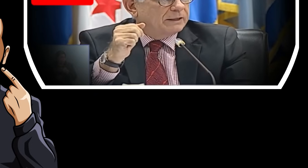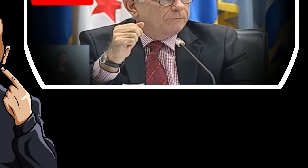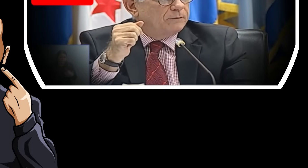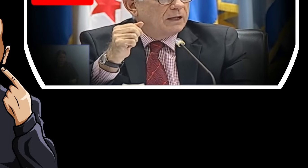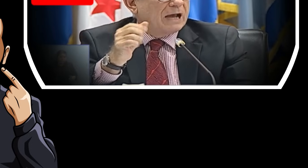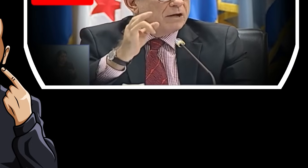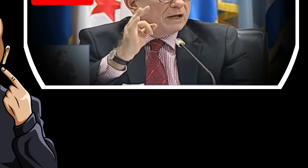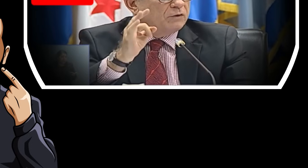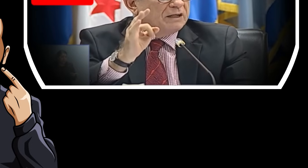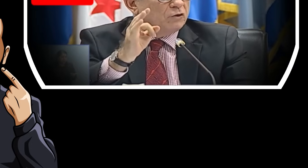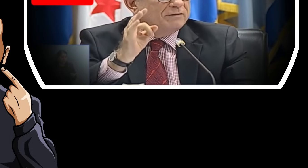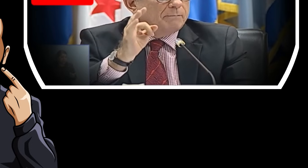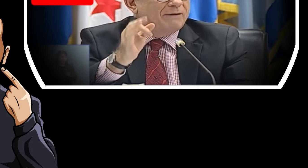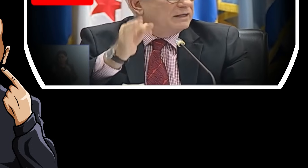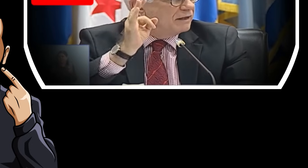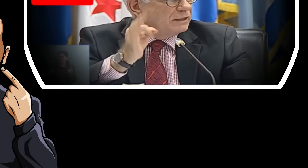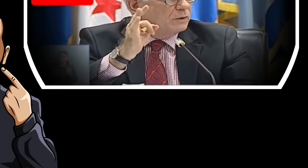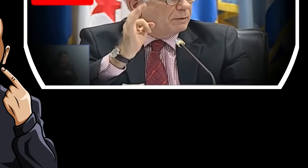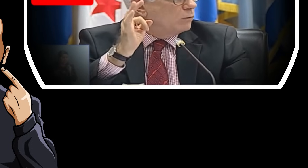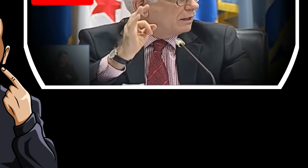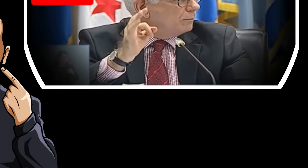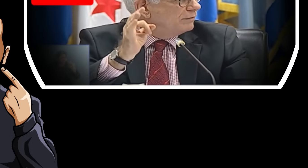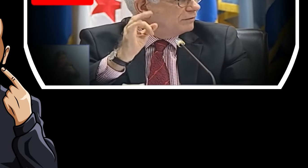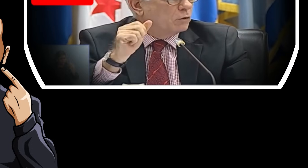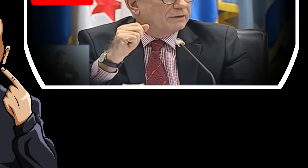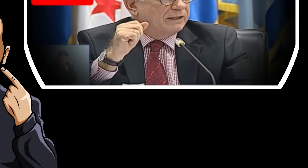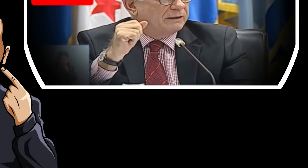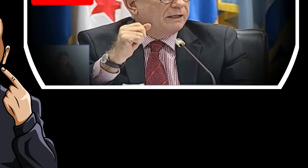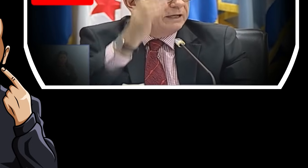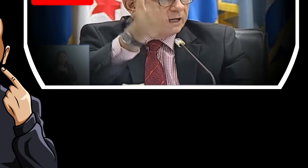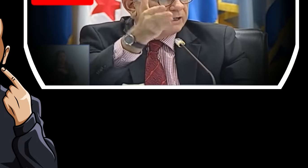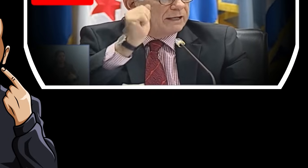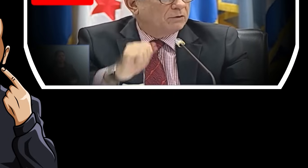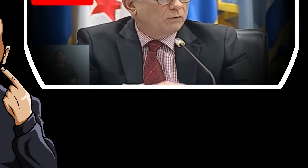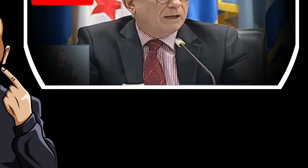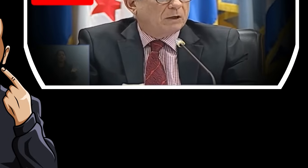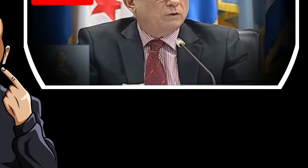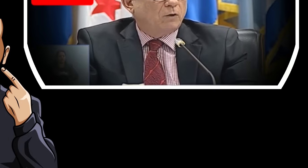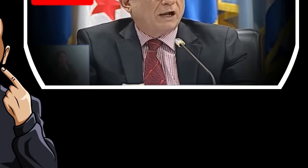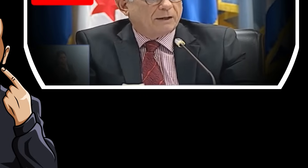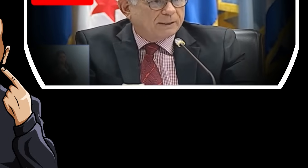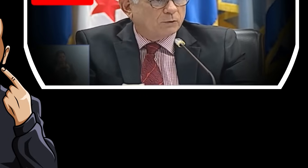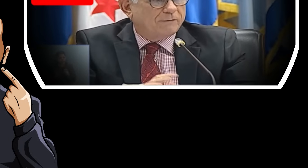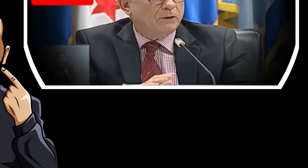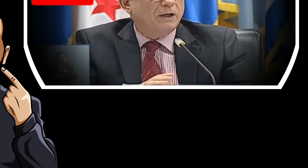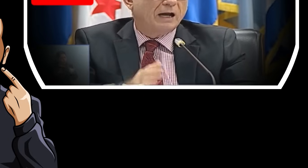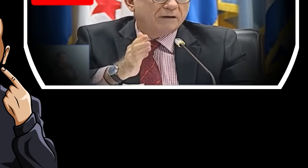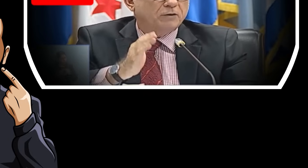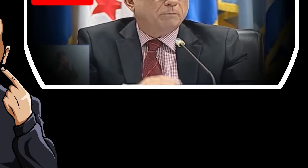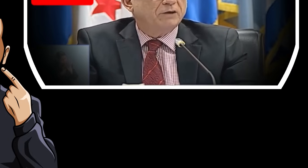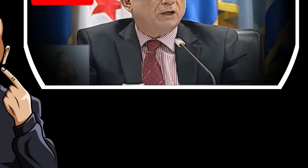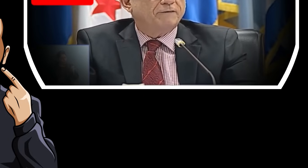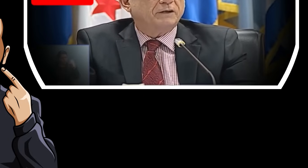presidente ahí hay una contradicción insalvable y necesito una respuesta señor presidente Y reitero entonces la pregunta con el respeto debido